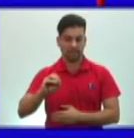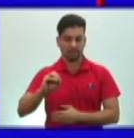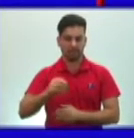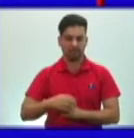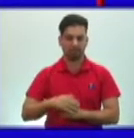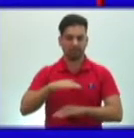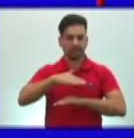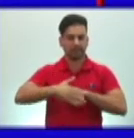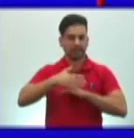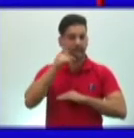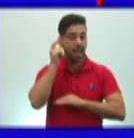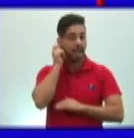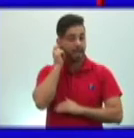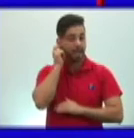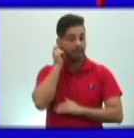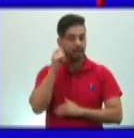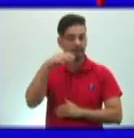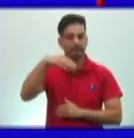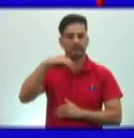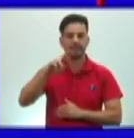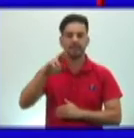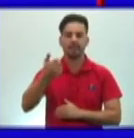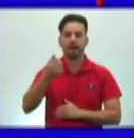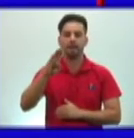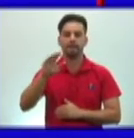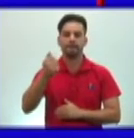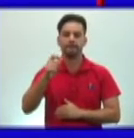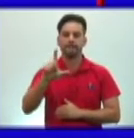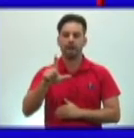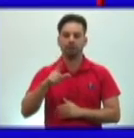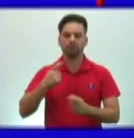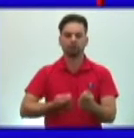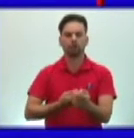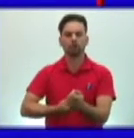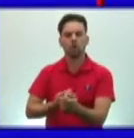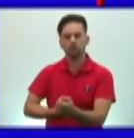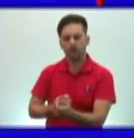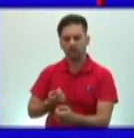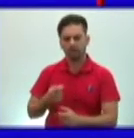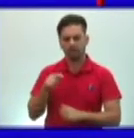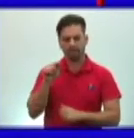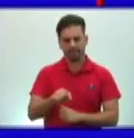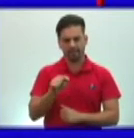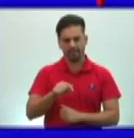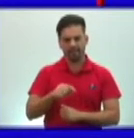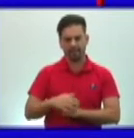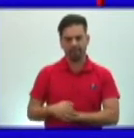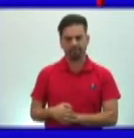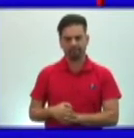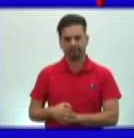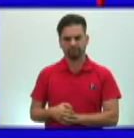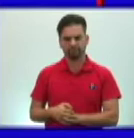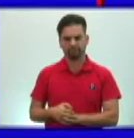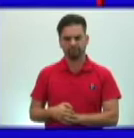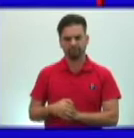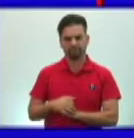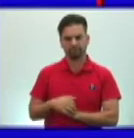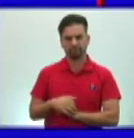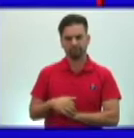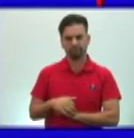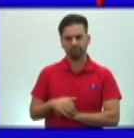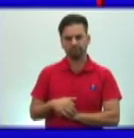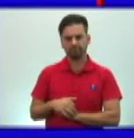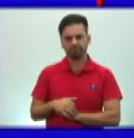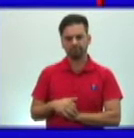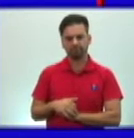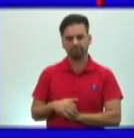que en este caso sencillamente eran luchadoras cívicas, y ese reconocimiento a esa lucha cívica pues sencillamente